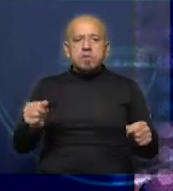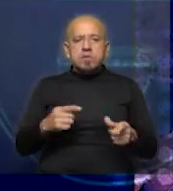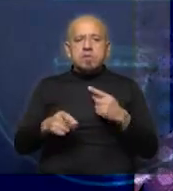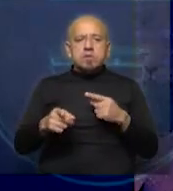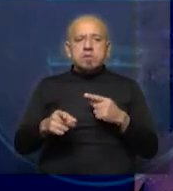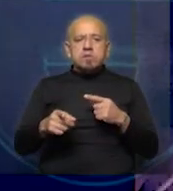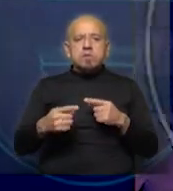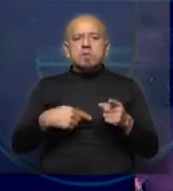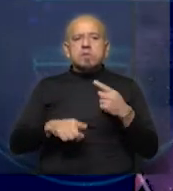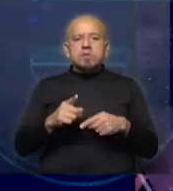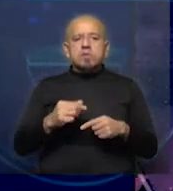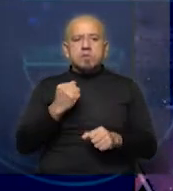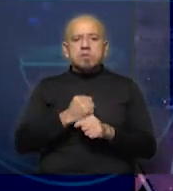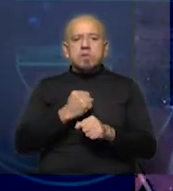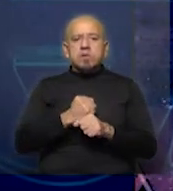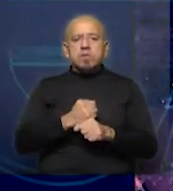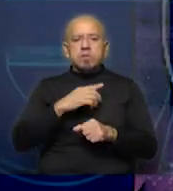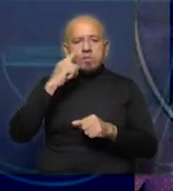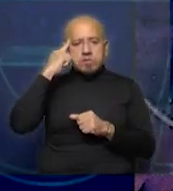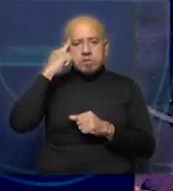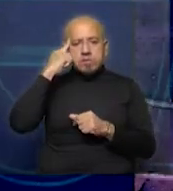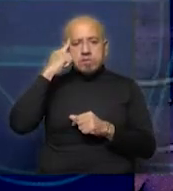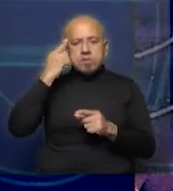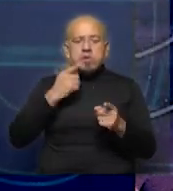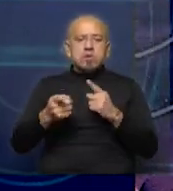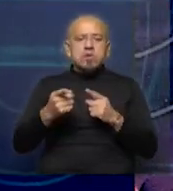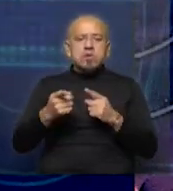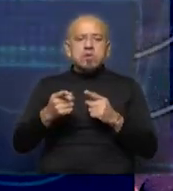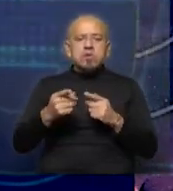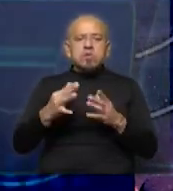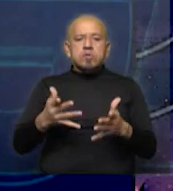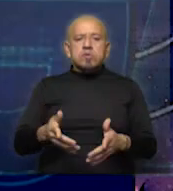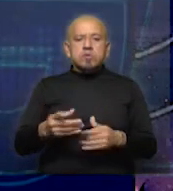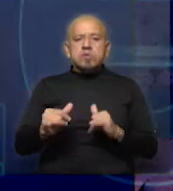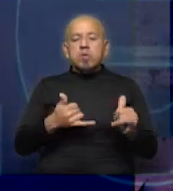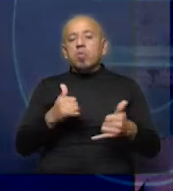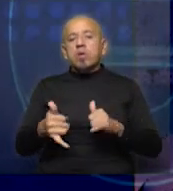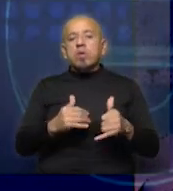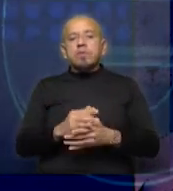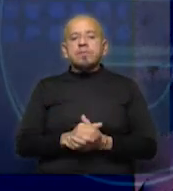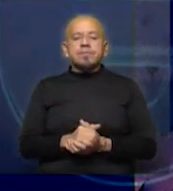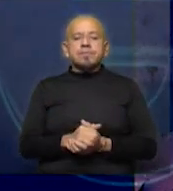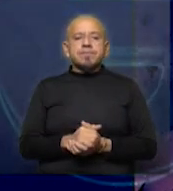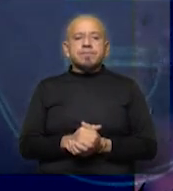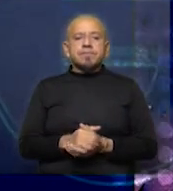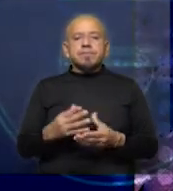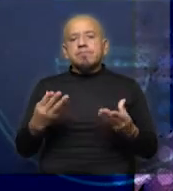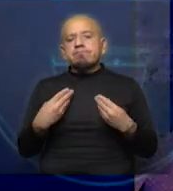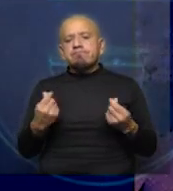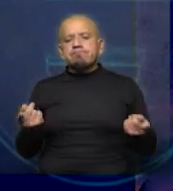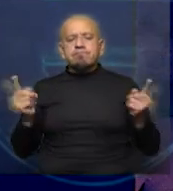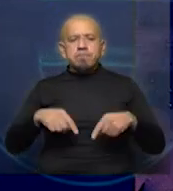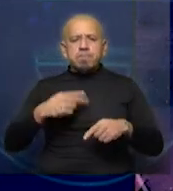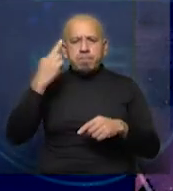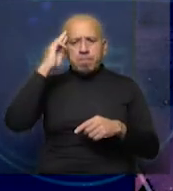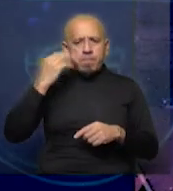y tomar no entonces trabajamos pensando como un principal instrumento el el cuerpo no cómo se sienten viniendo a Uruguay este